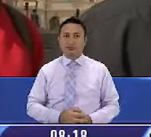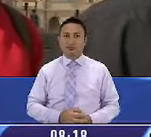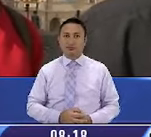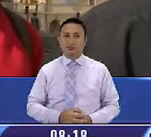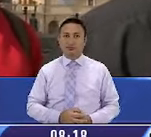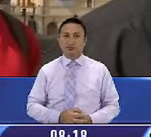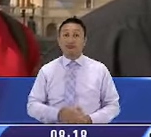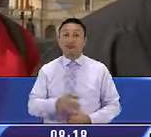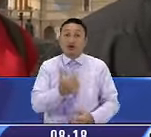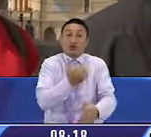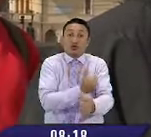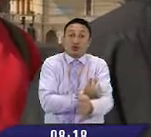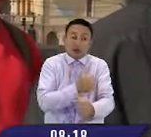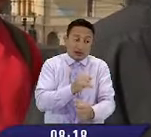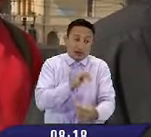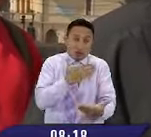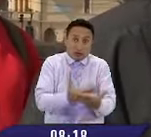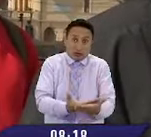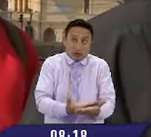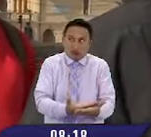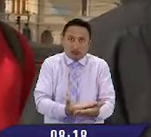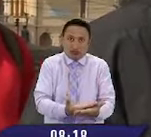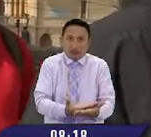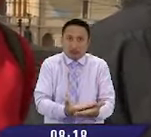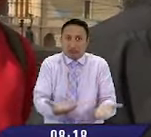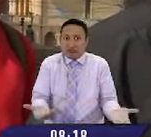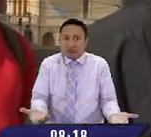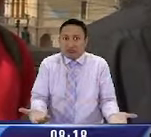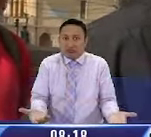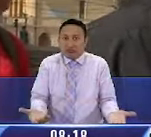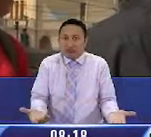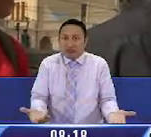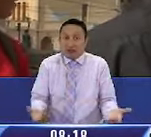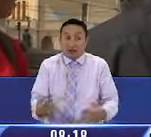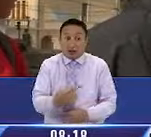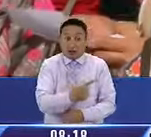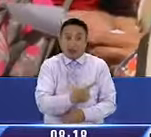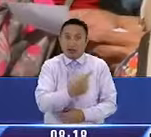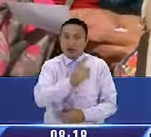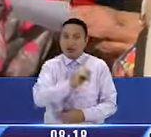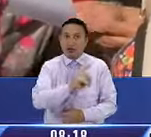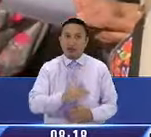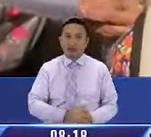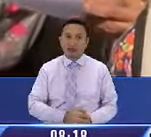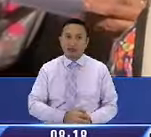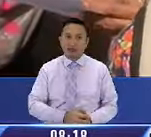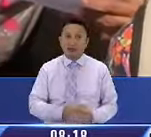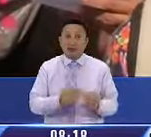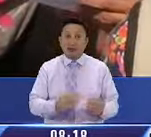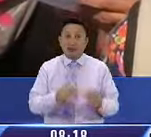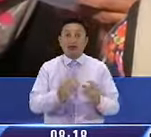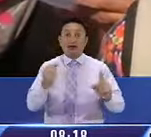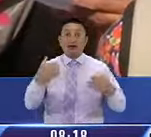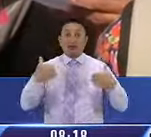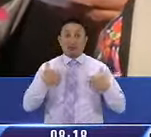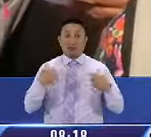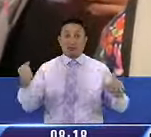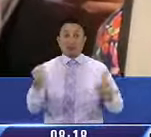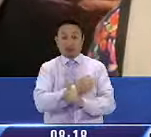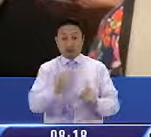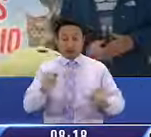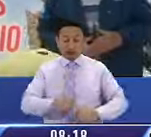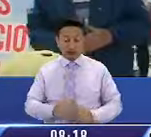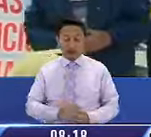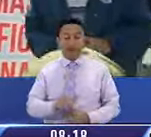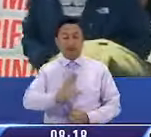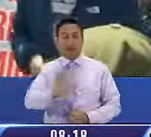eutanasias no justificadas, eutanasias que no se debían hacer. Que no haya maltrato animal ni tampoco la